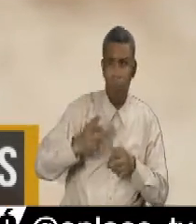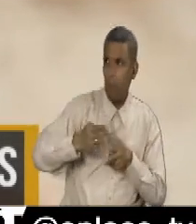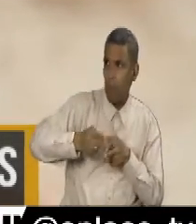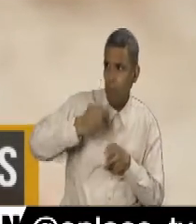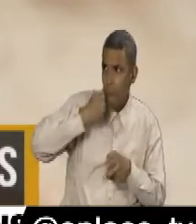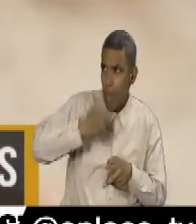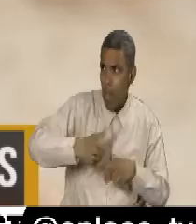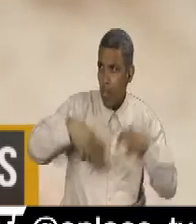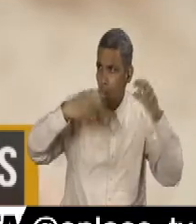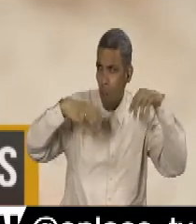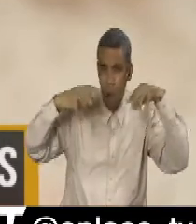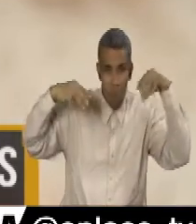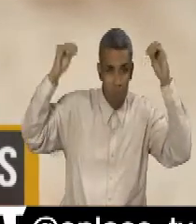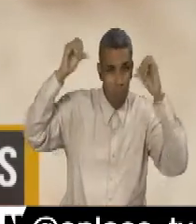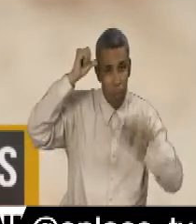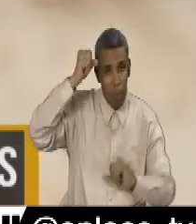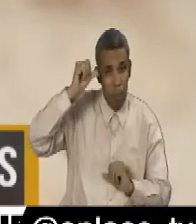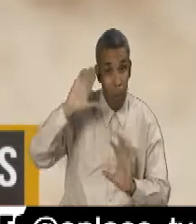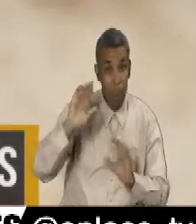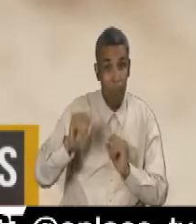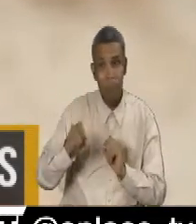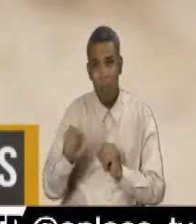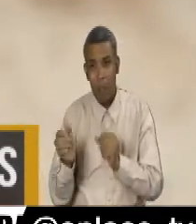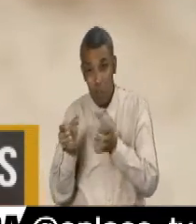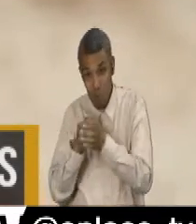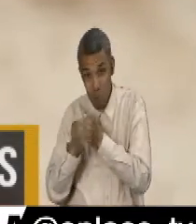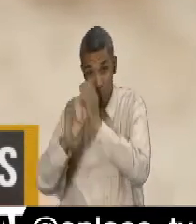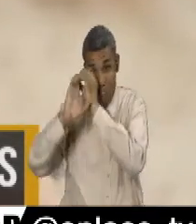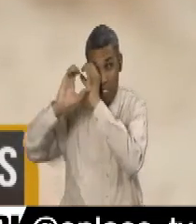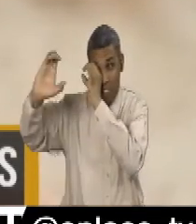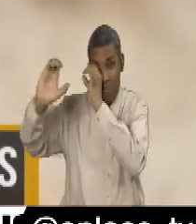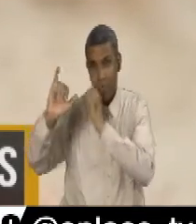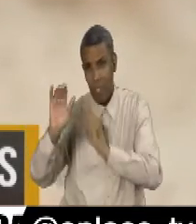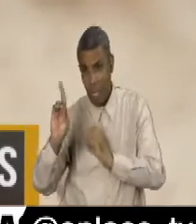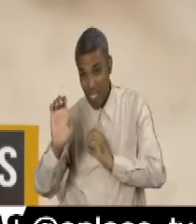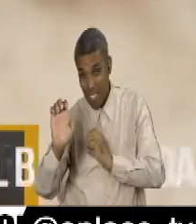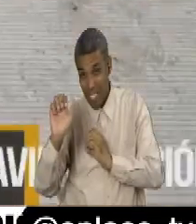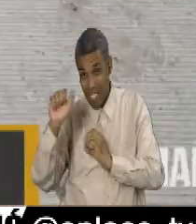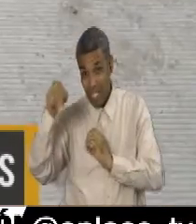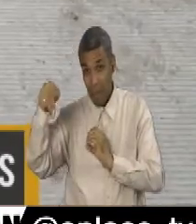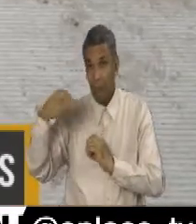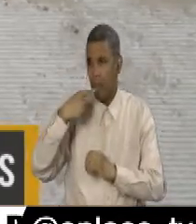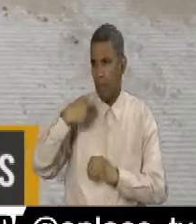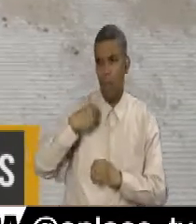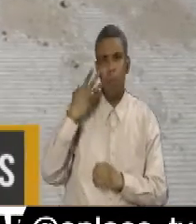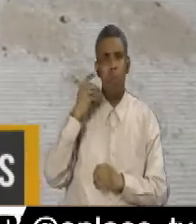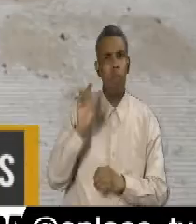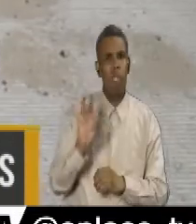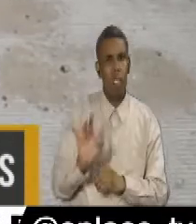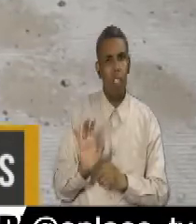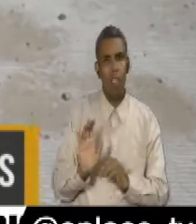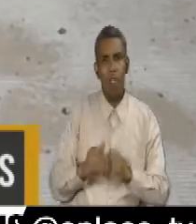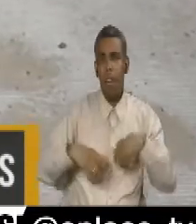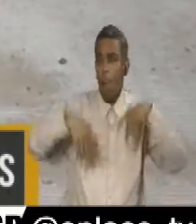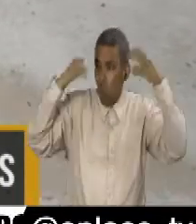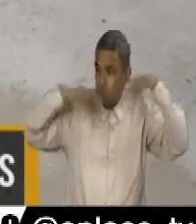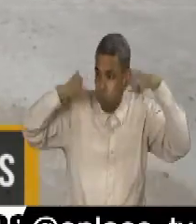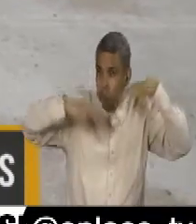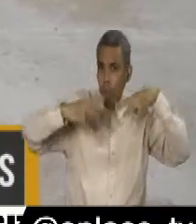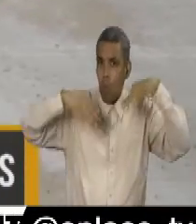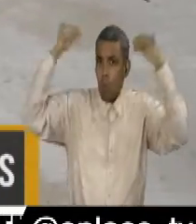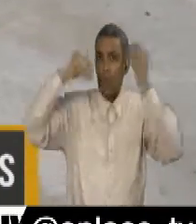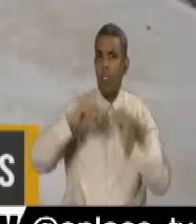ser un proceso de 15 días, más o menos en unos 15 días ya empieza un verano fuerte. 1.200 metros lineales de vía nueva